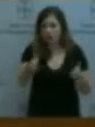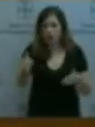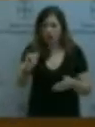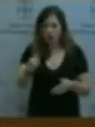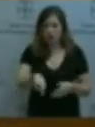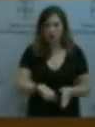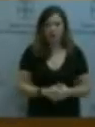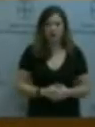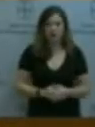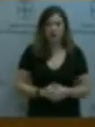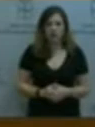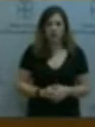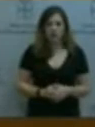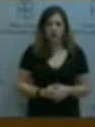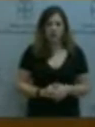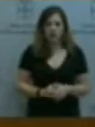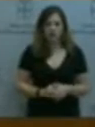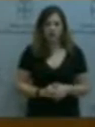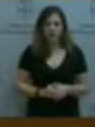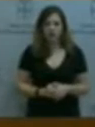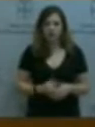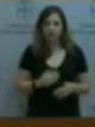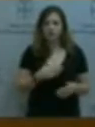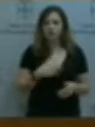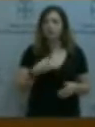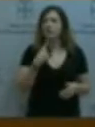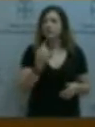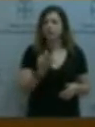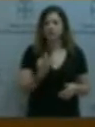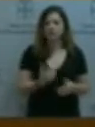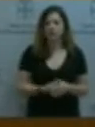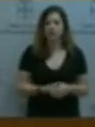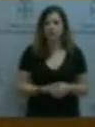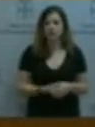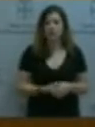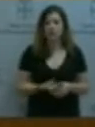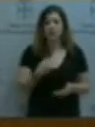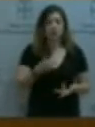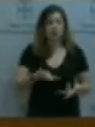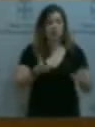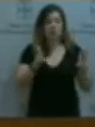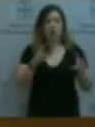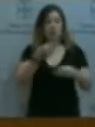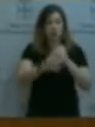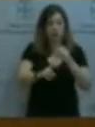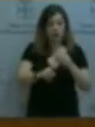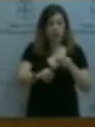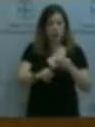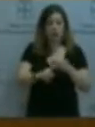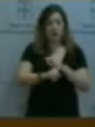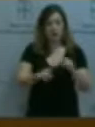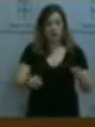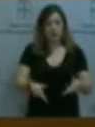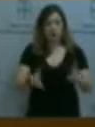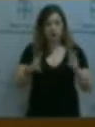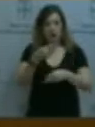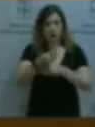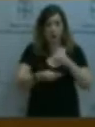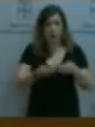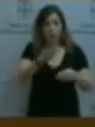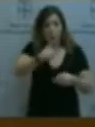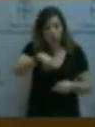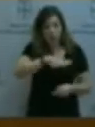Es decir, no hacemos, no dejamos hacer, no pedimos y cuando nos ponemos a hacer nos lo llevamos